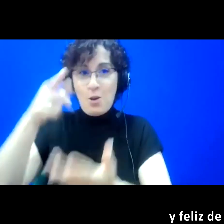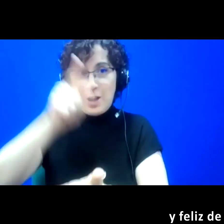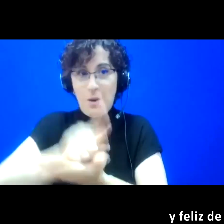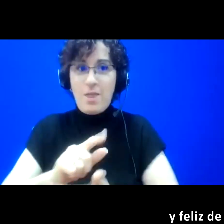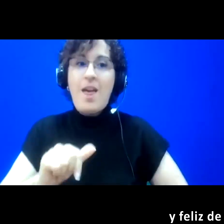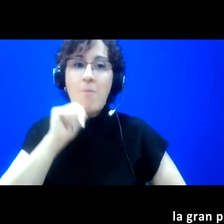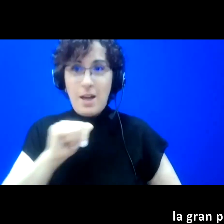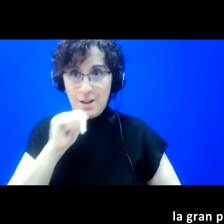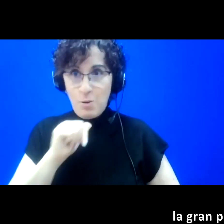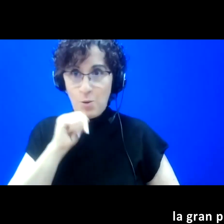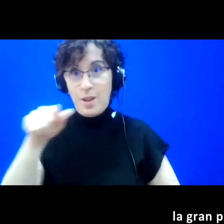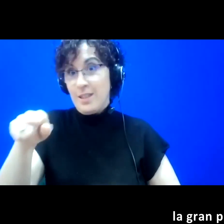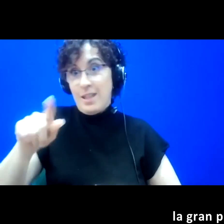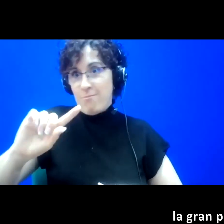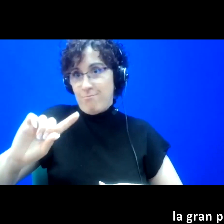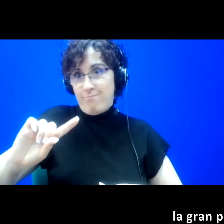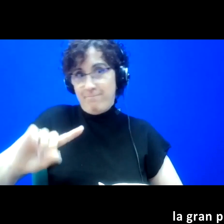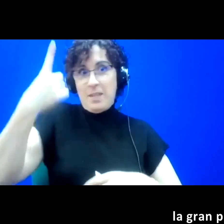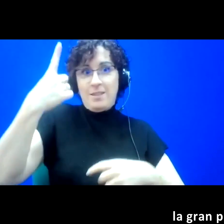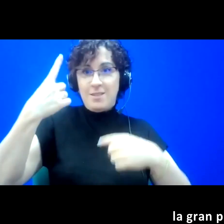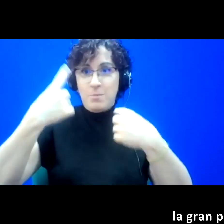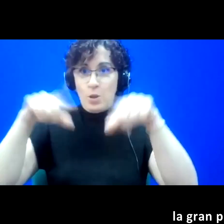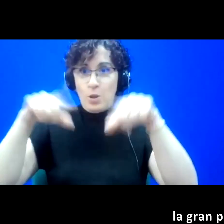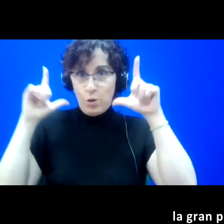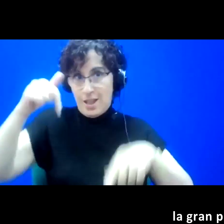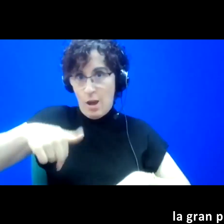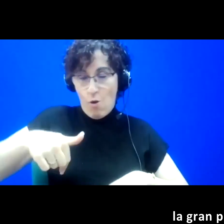es la gran protagonista en el día de hoy.